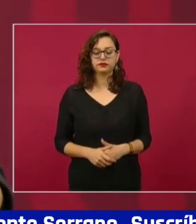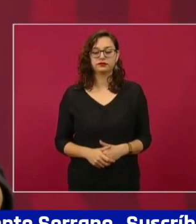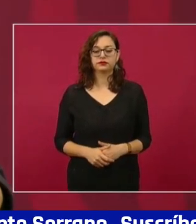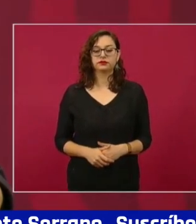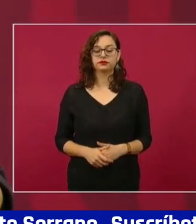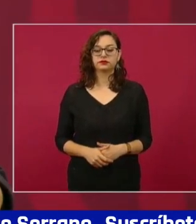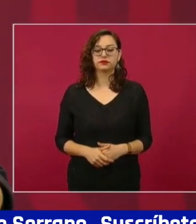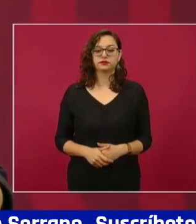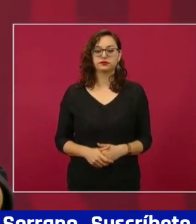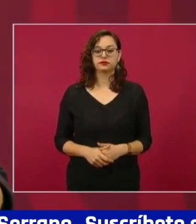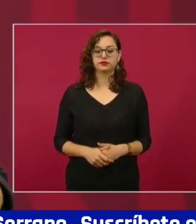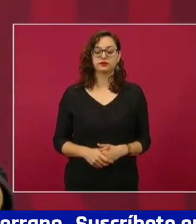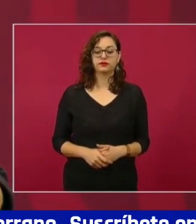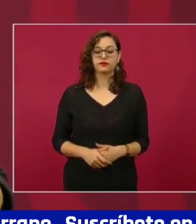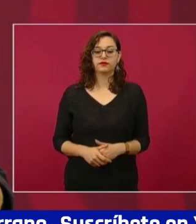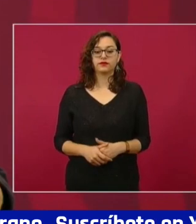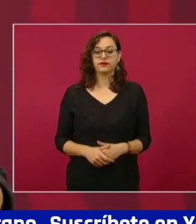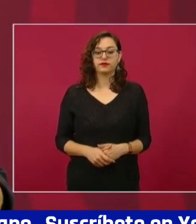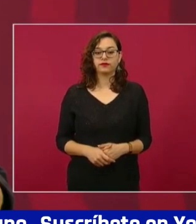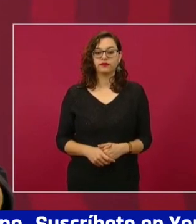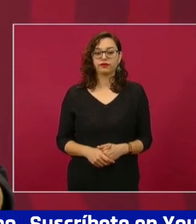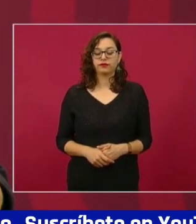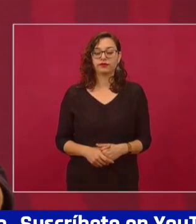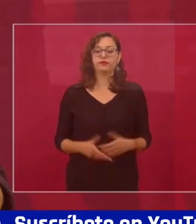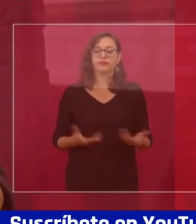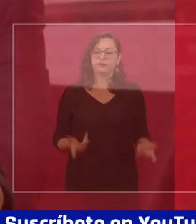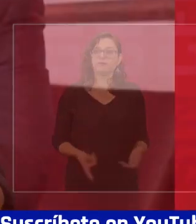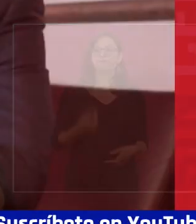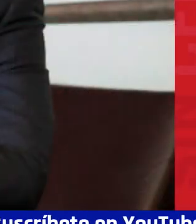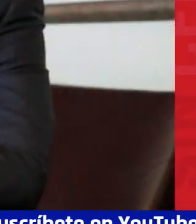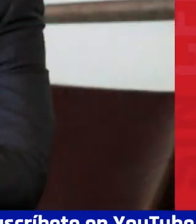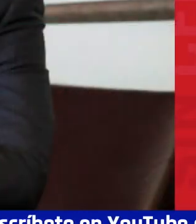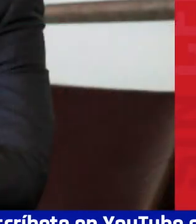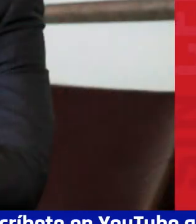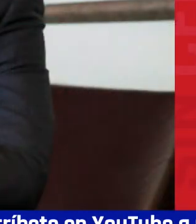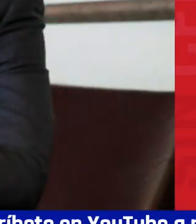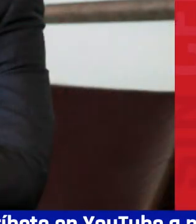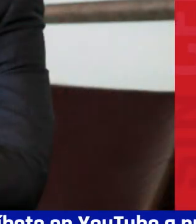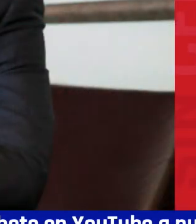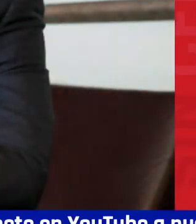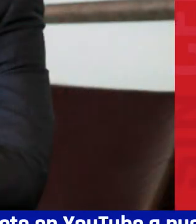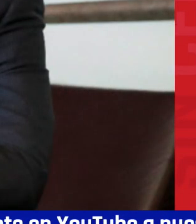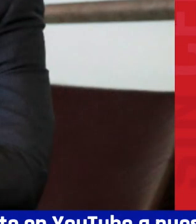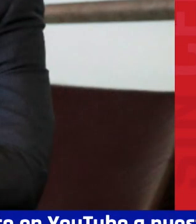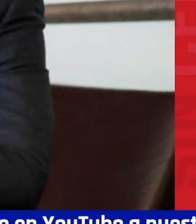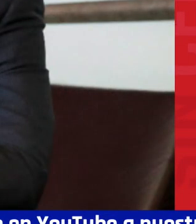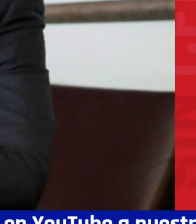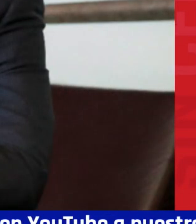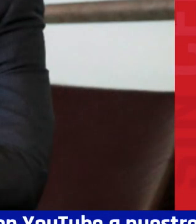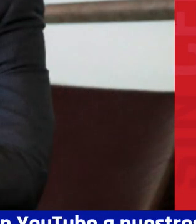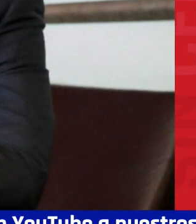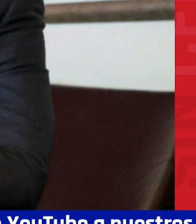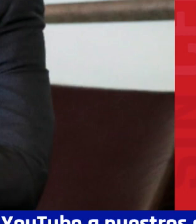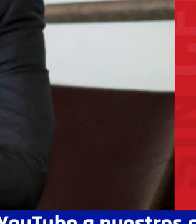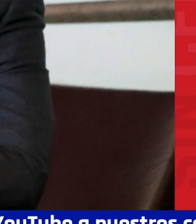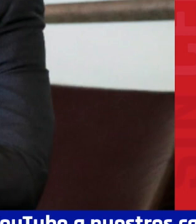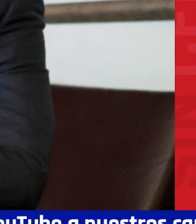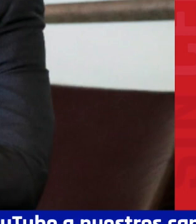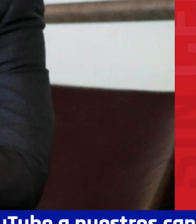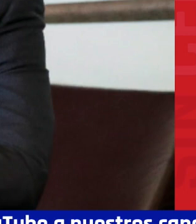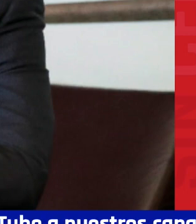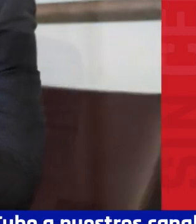abuso de autoridad. Así lo plantea él, ¿eh? Pero mire, la reportera del grupo Fórmula, Sara Pablo, le insiste a López Obrador si